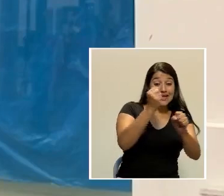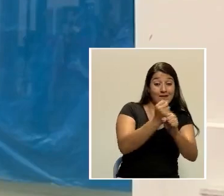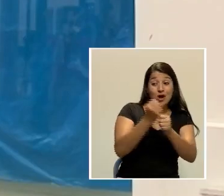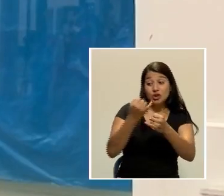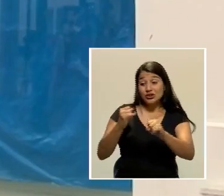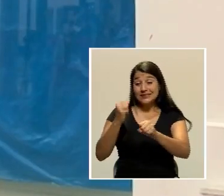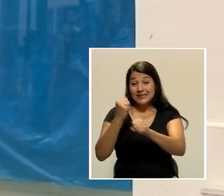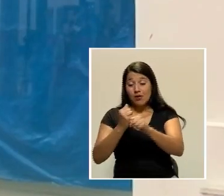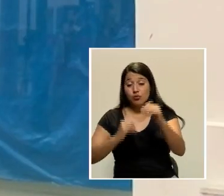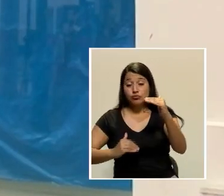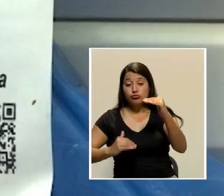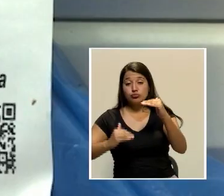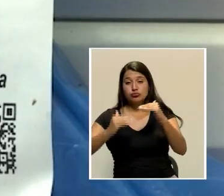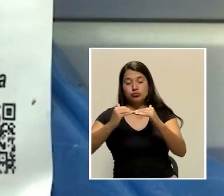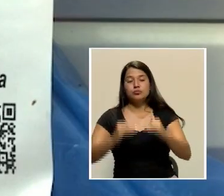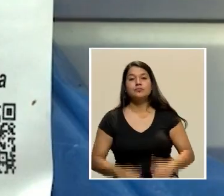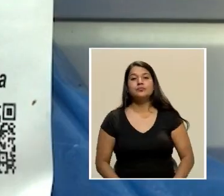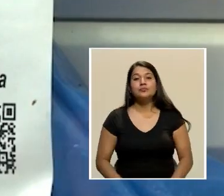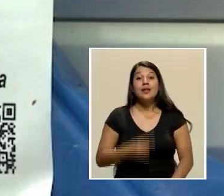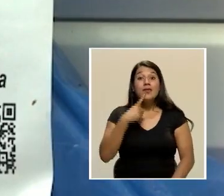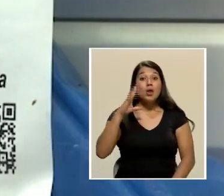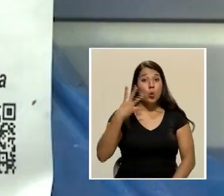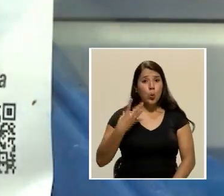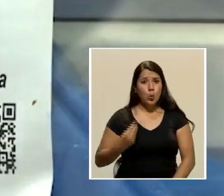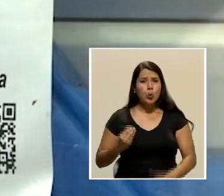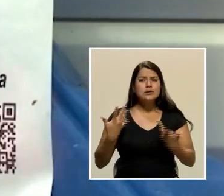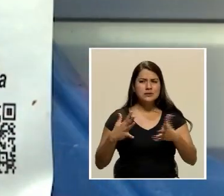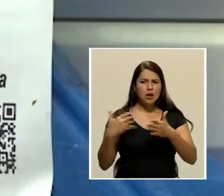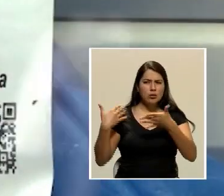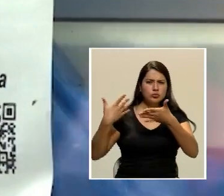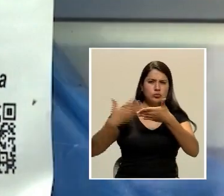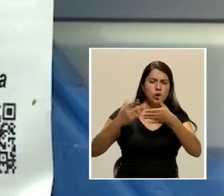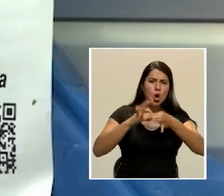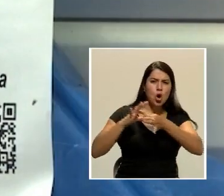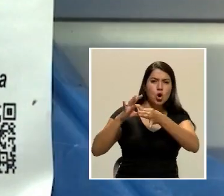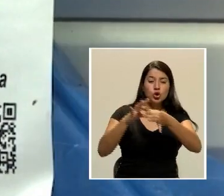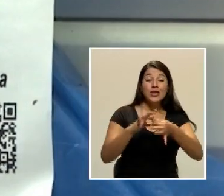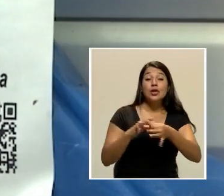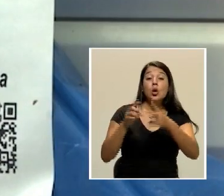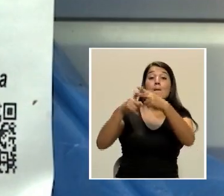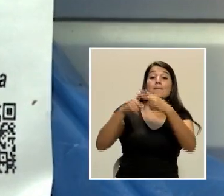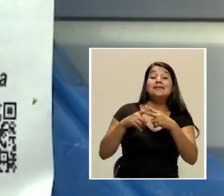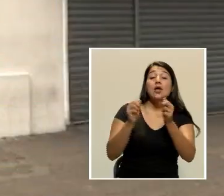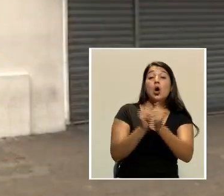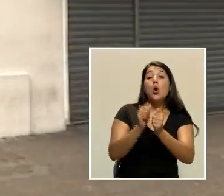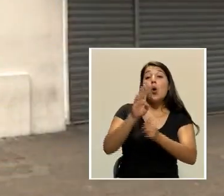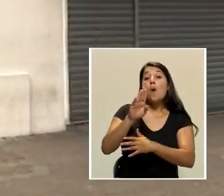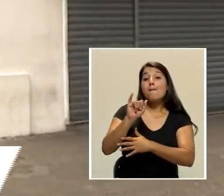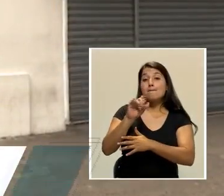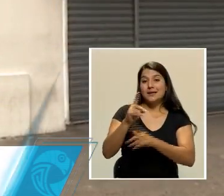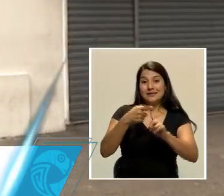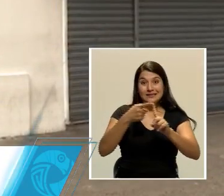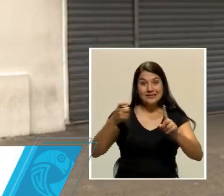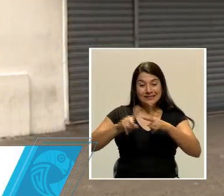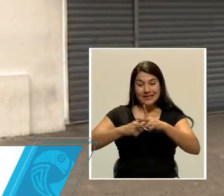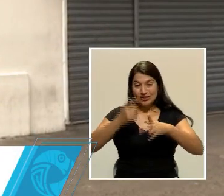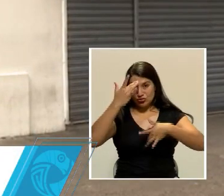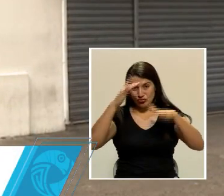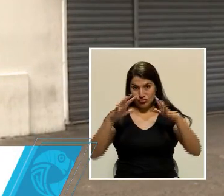poder poner a disposición de las personas recursos para poder acompañarlos en su cierre de brechas y acercarlos a opciones de